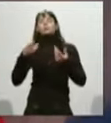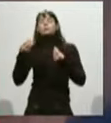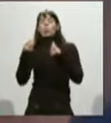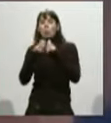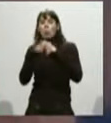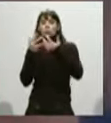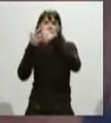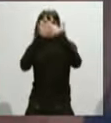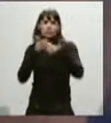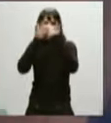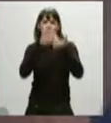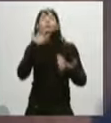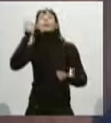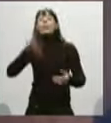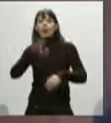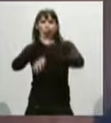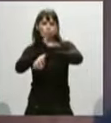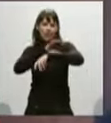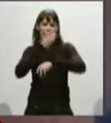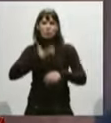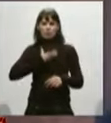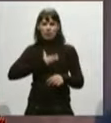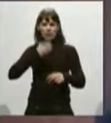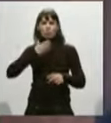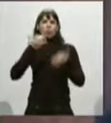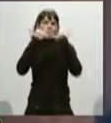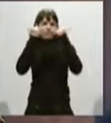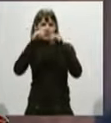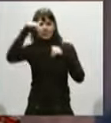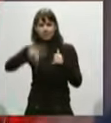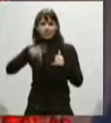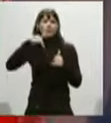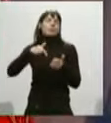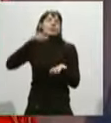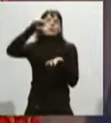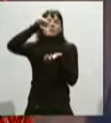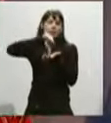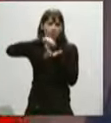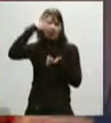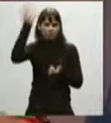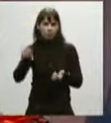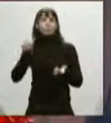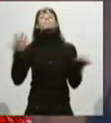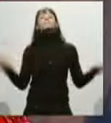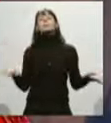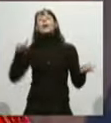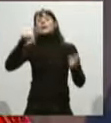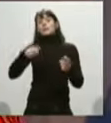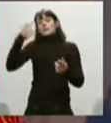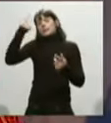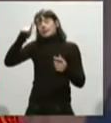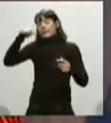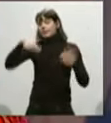la concejalía del Ayuntamiento de Fiestas de Arrecife de Lanzarote. Pero el objetivo que tenemos esta noche, ya saben